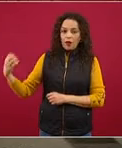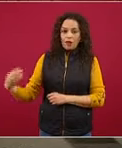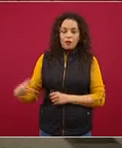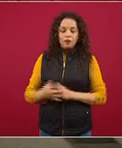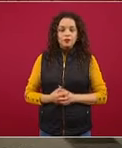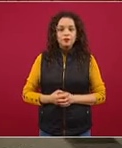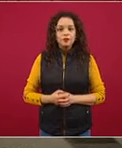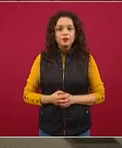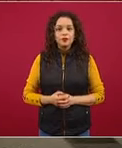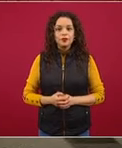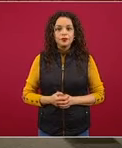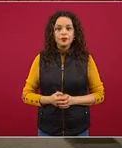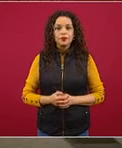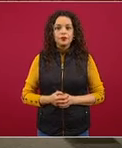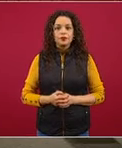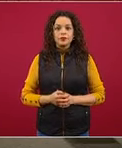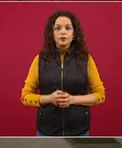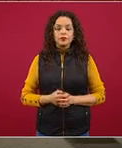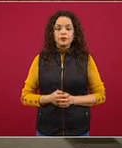y el